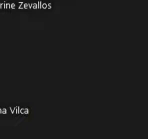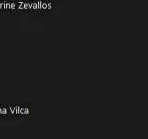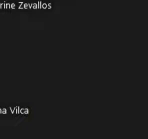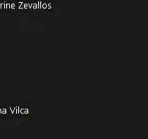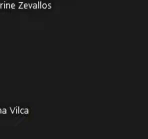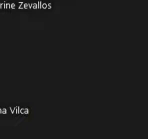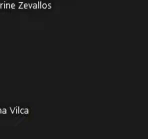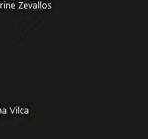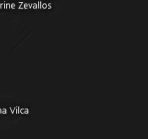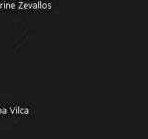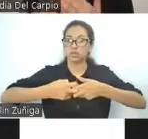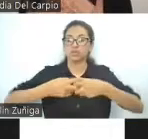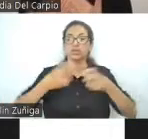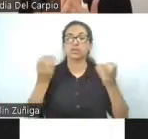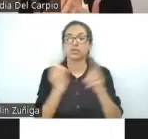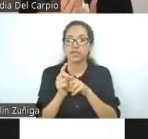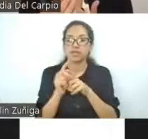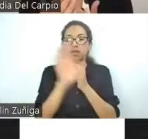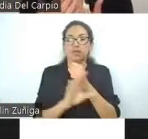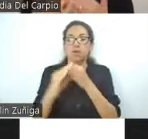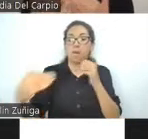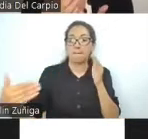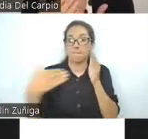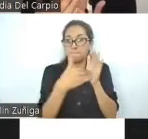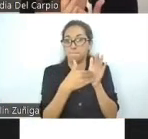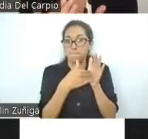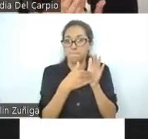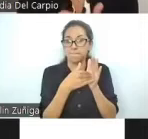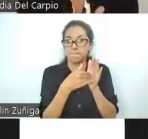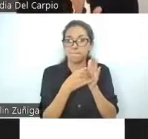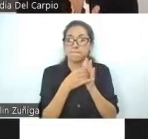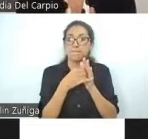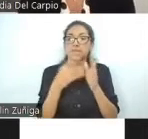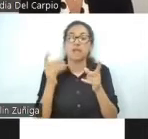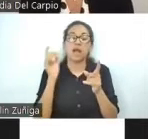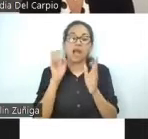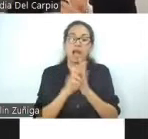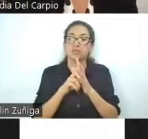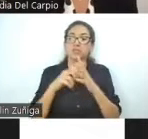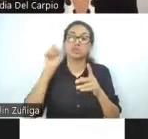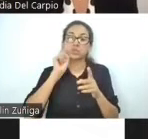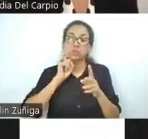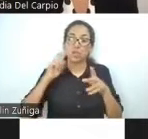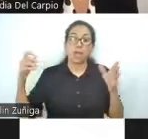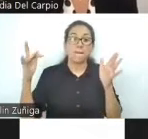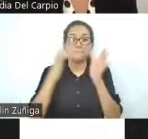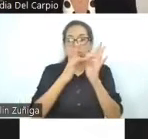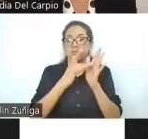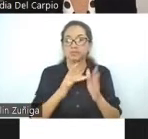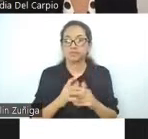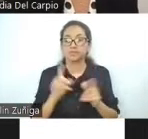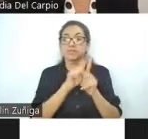como un amortiguador y protege contra el impacto directo contra la pubis de la pareja durante las relaciones sexuales. Hacia